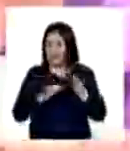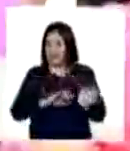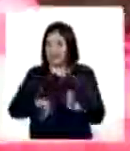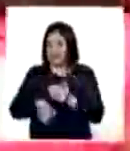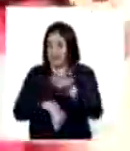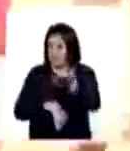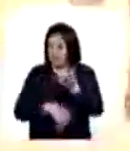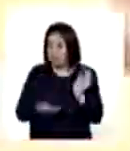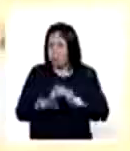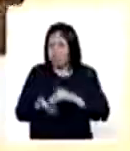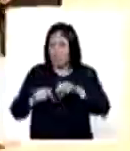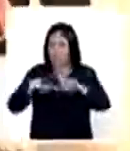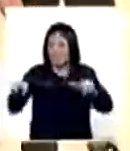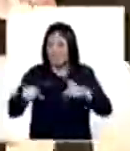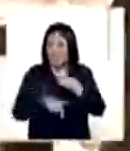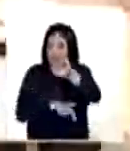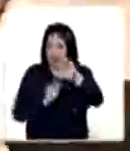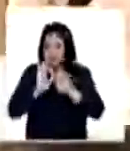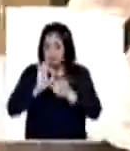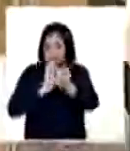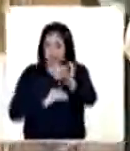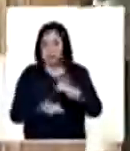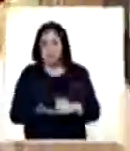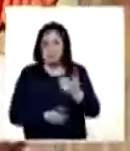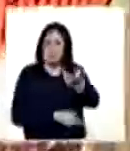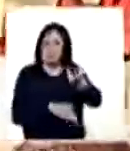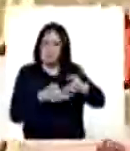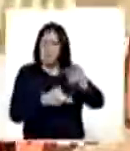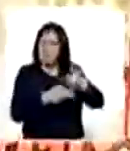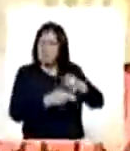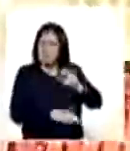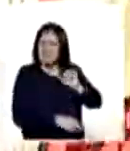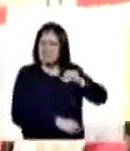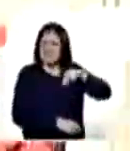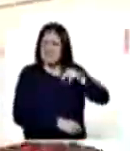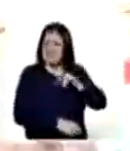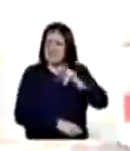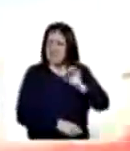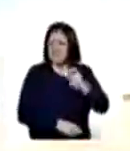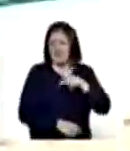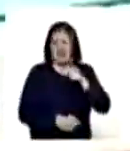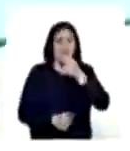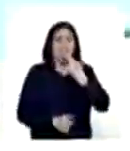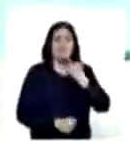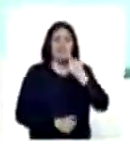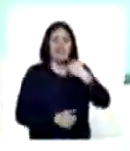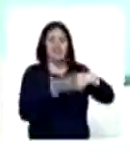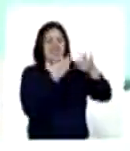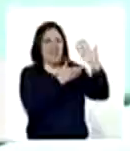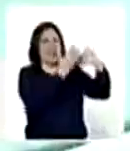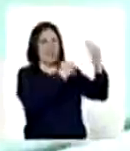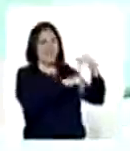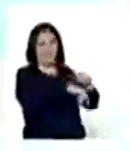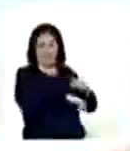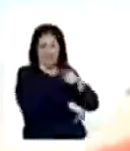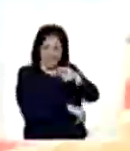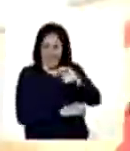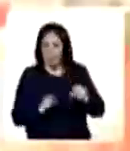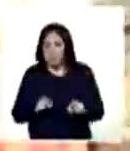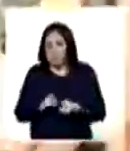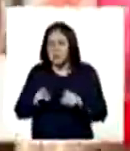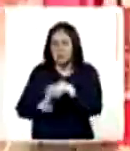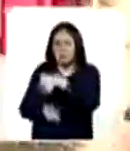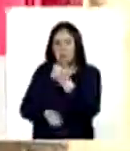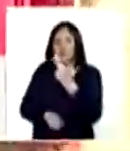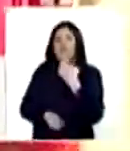más puestos para mostrarles, por ejemplo, el sanguito. Yo les decía de dulces de antaño, ¿no? Tenemos el sanguito. Mira, por aquí. Y también tenemos